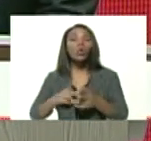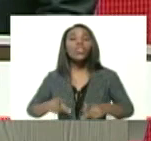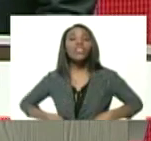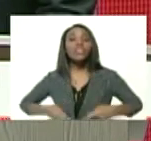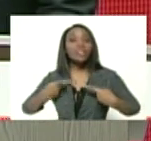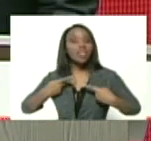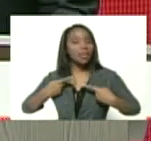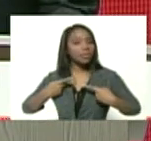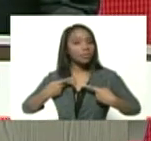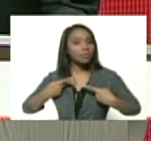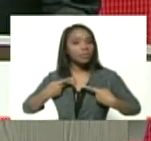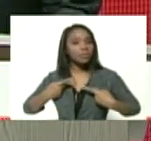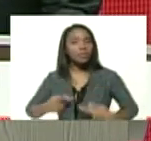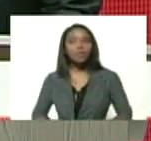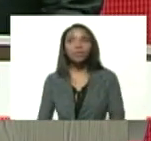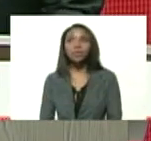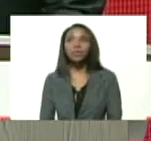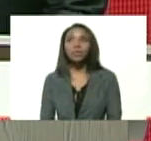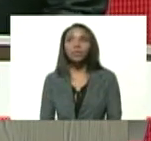contrato.